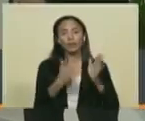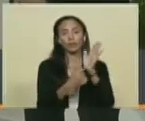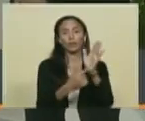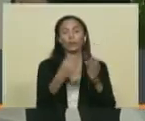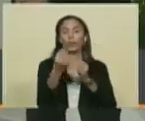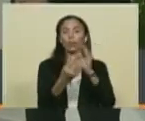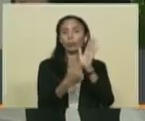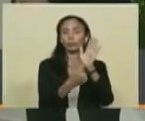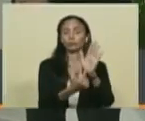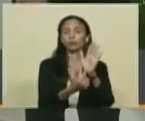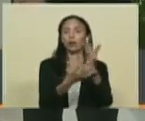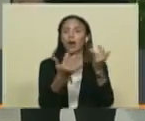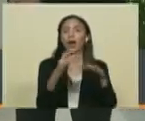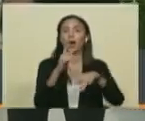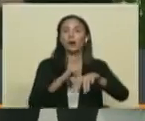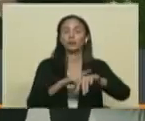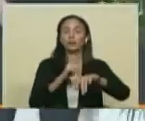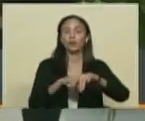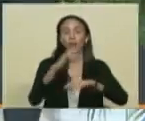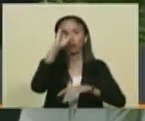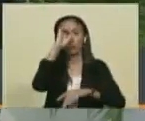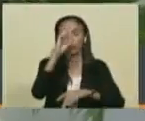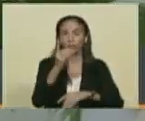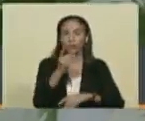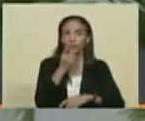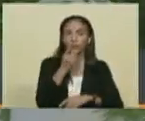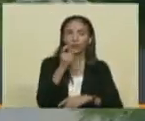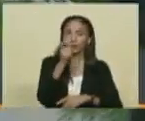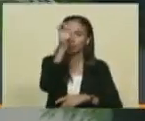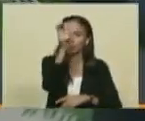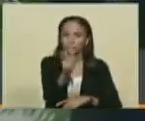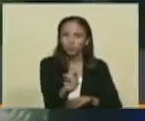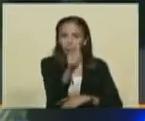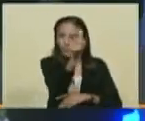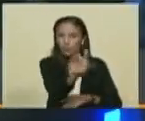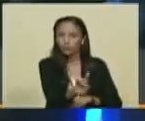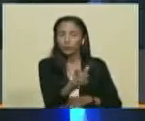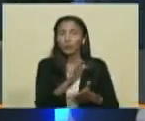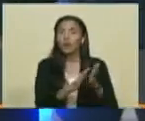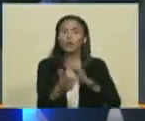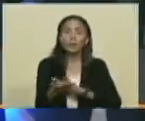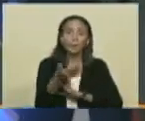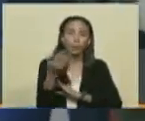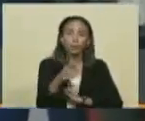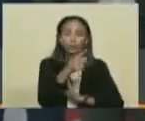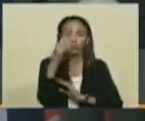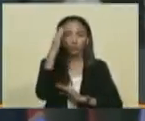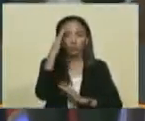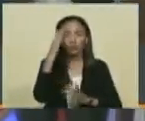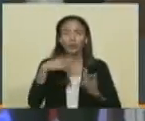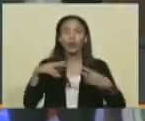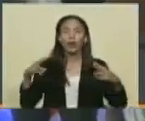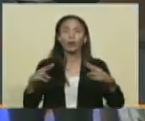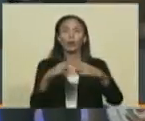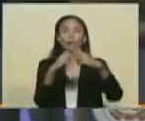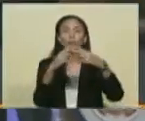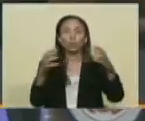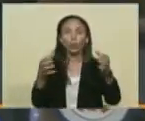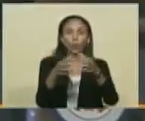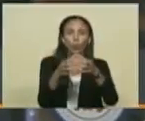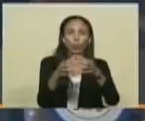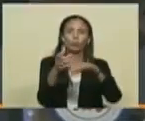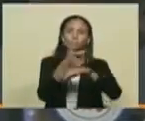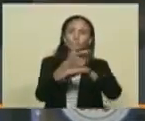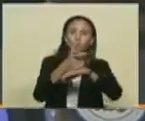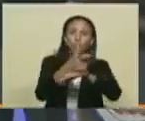Las imágenes que nos llegan a esta hora desde República Dominicana, recordemos que es importante el encuentro entre el gobierno bolivariano